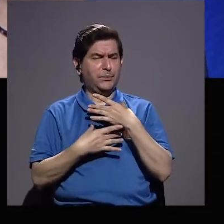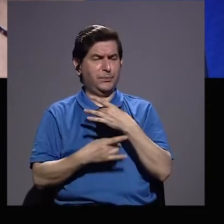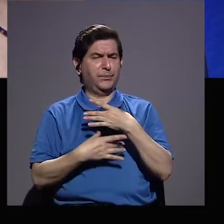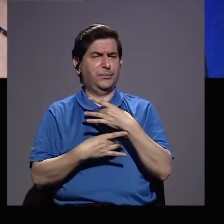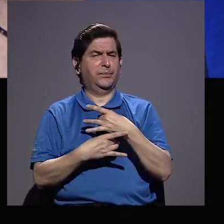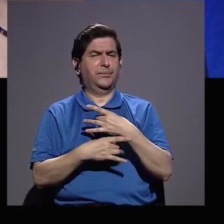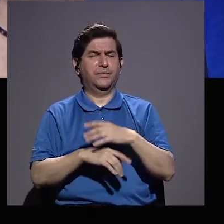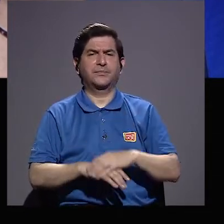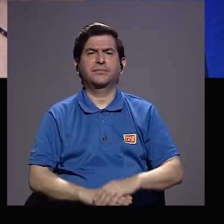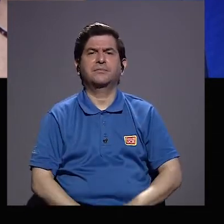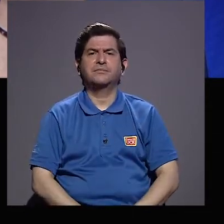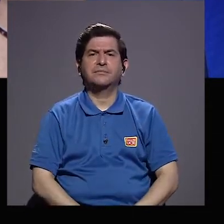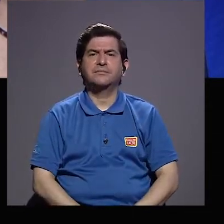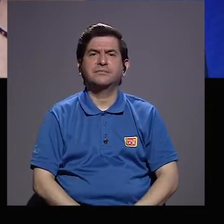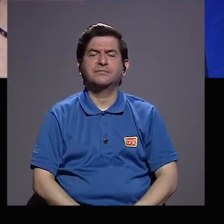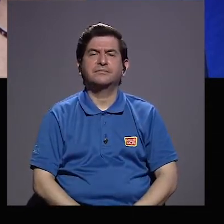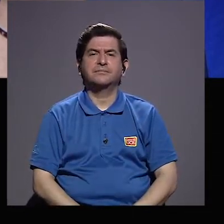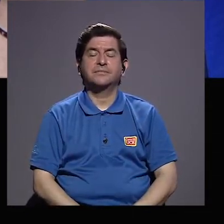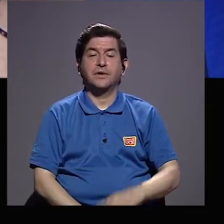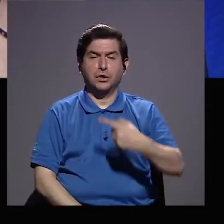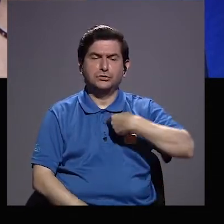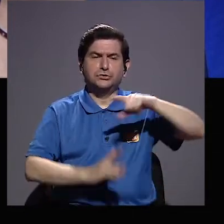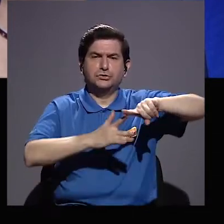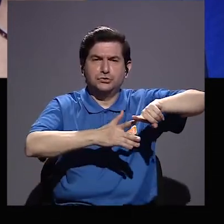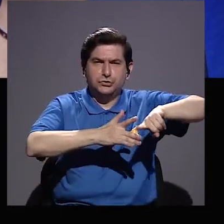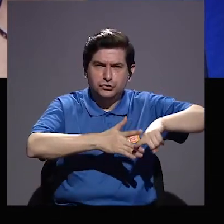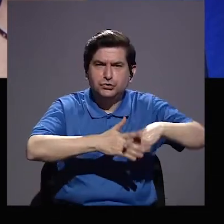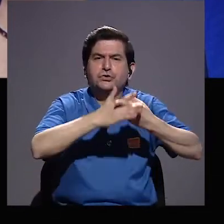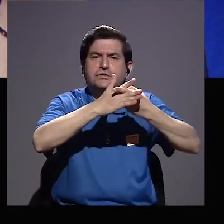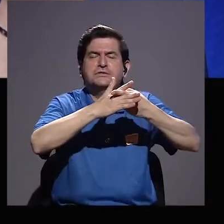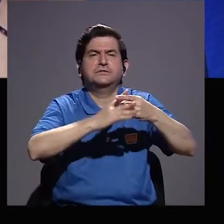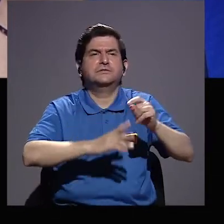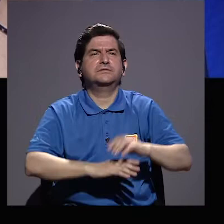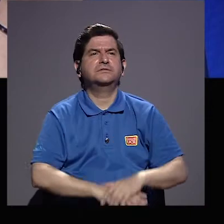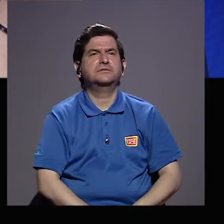interesante porque yo inicio